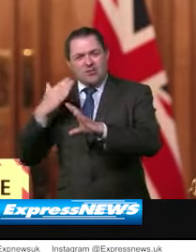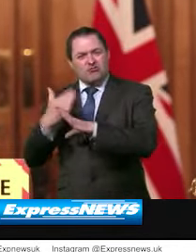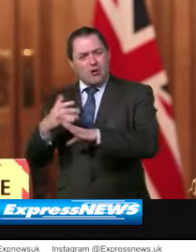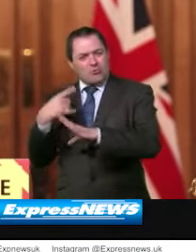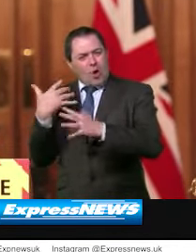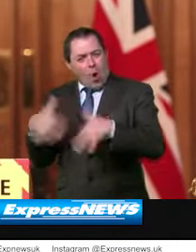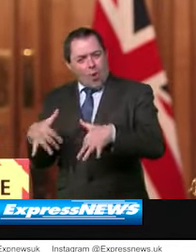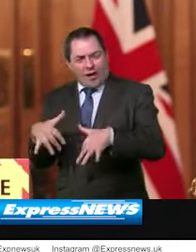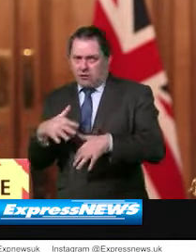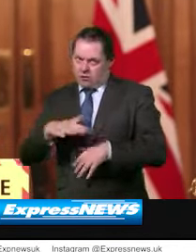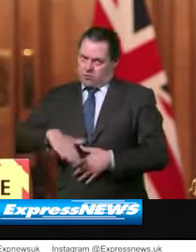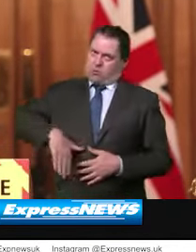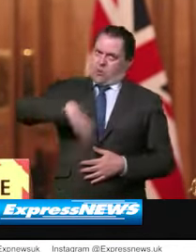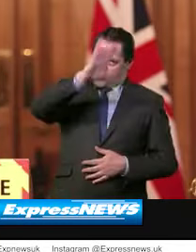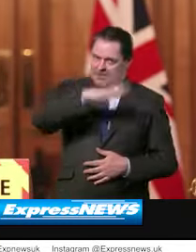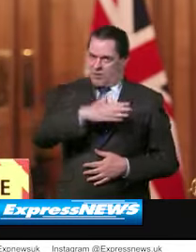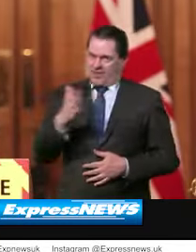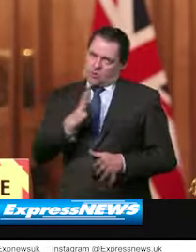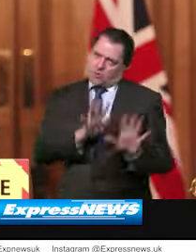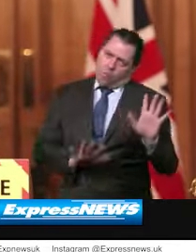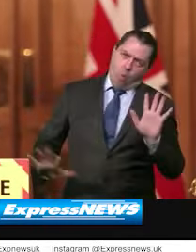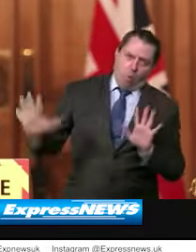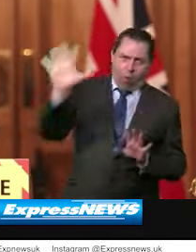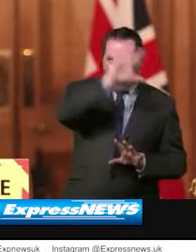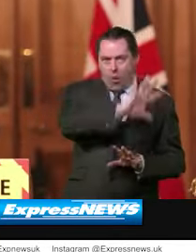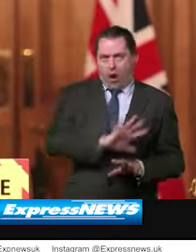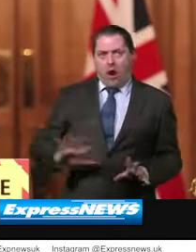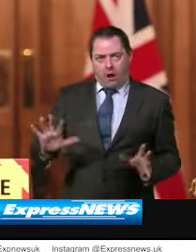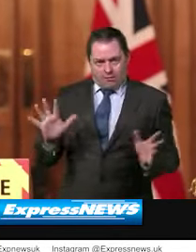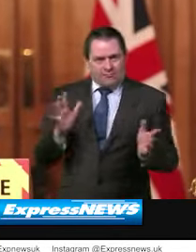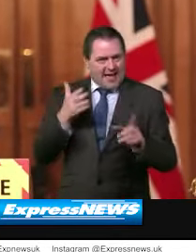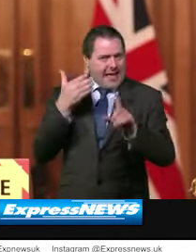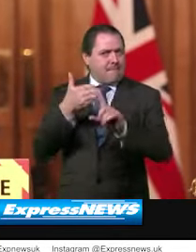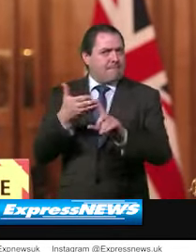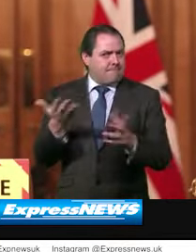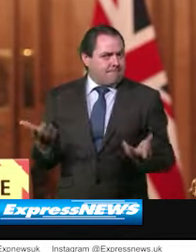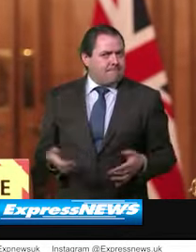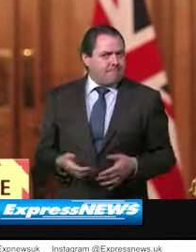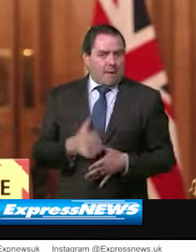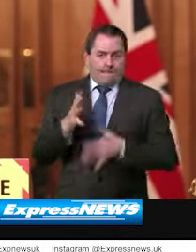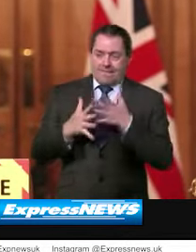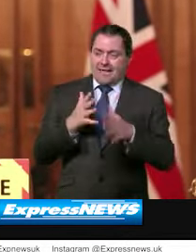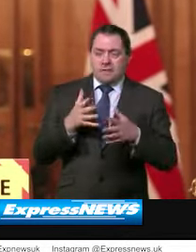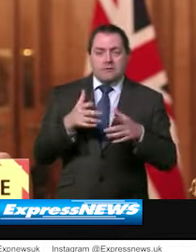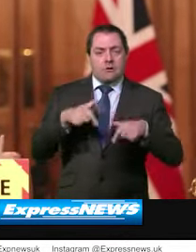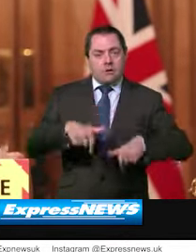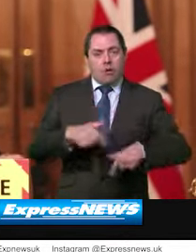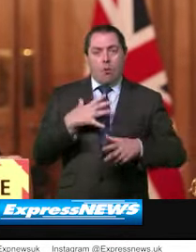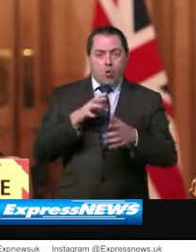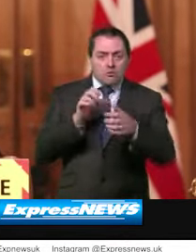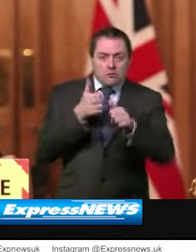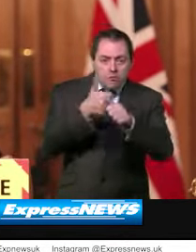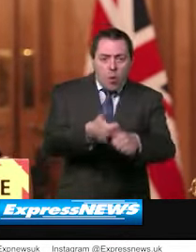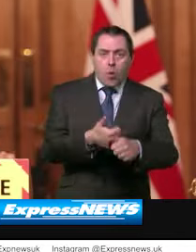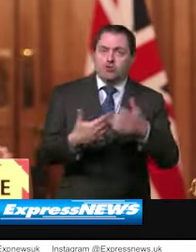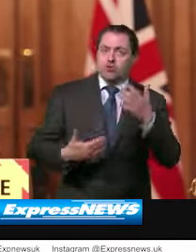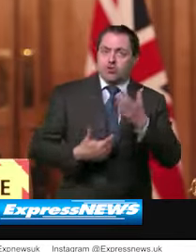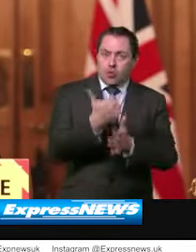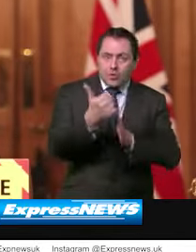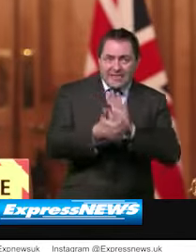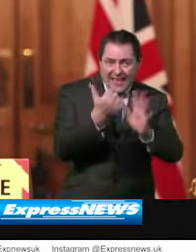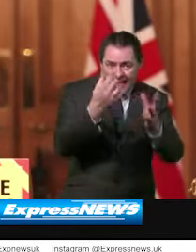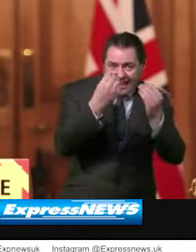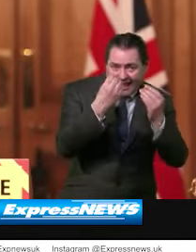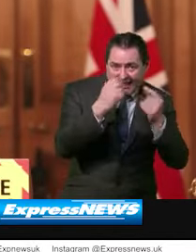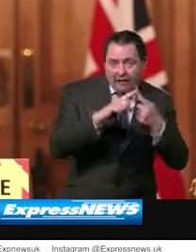este presupuesto está ayudando a las personas a desarrollar nuevas habilidades comenzar un aprendizaje y obtener trabajos mejor remunerados